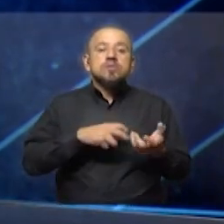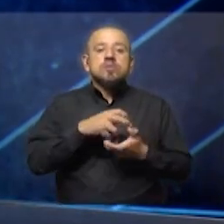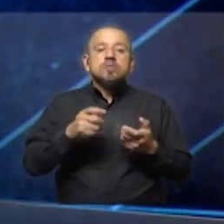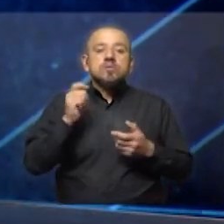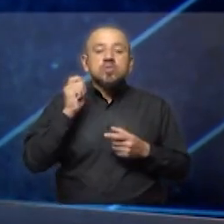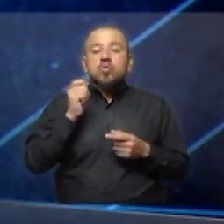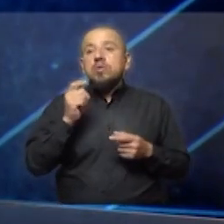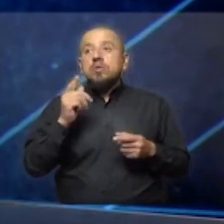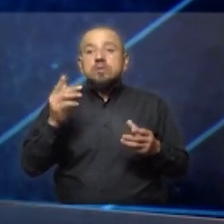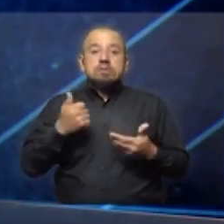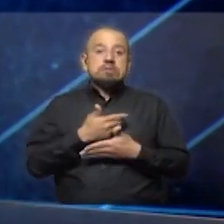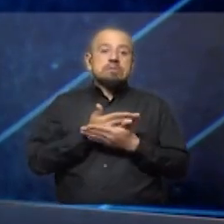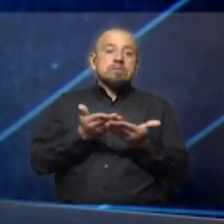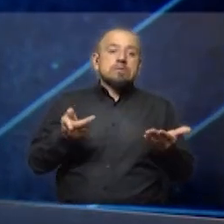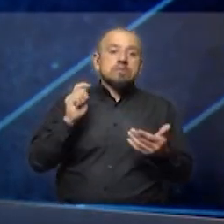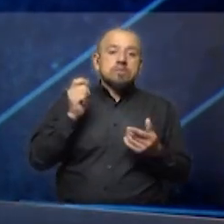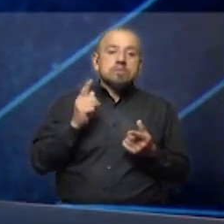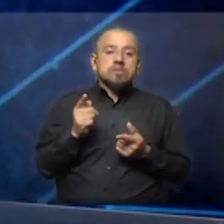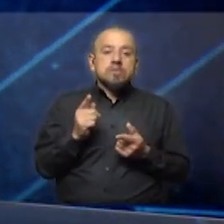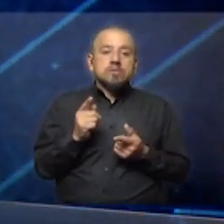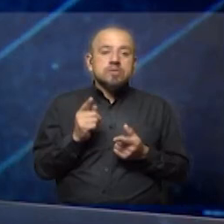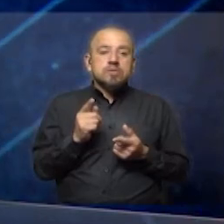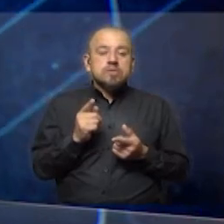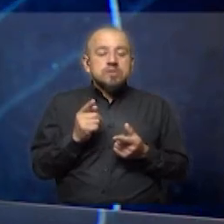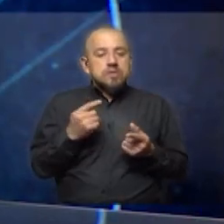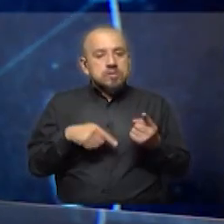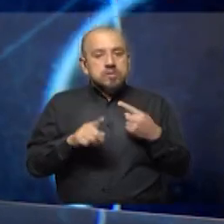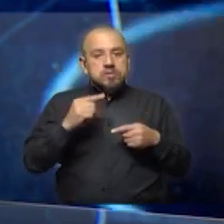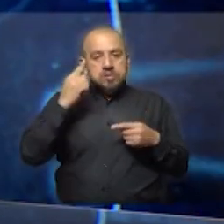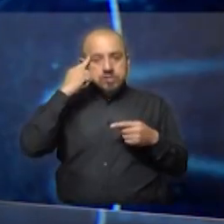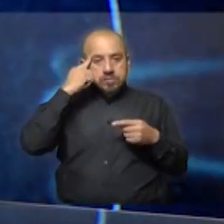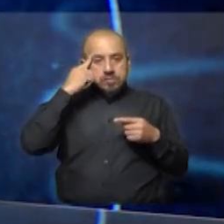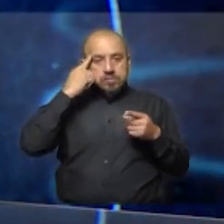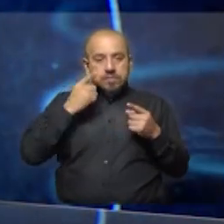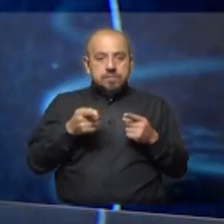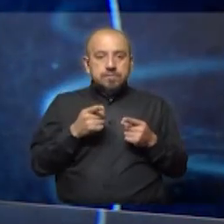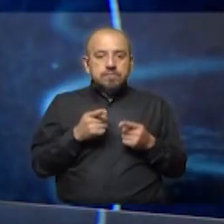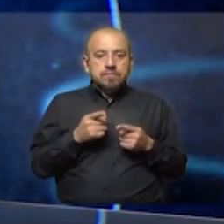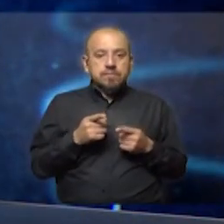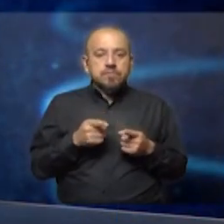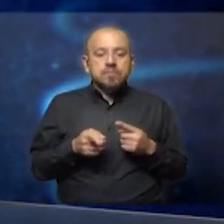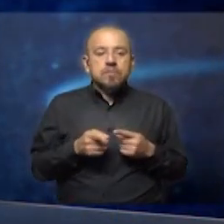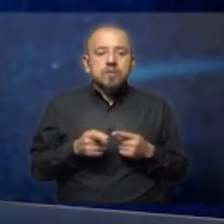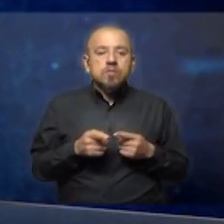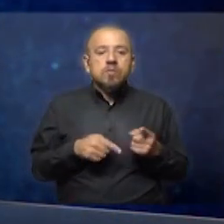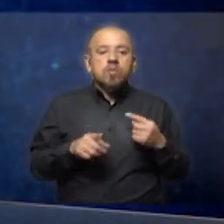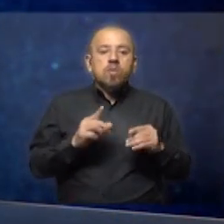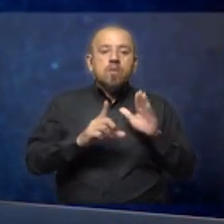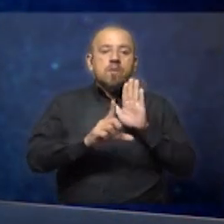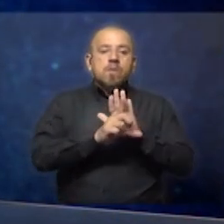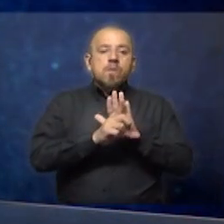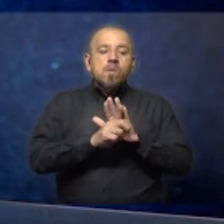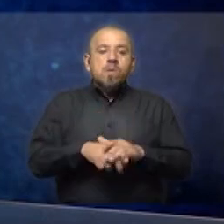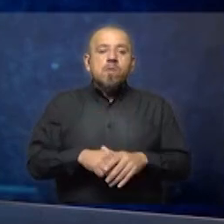público alrededor de eso no y pensar que él logra una ley